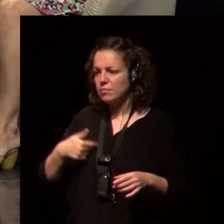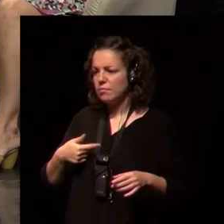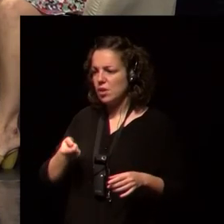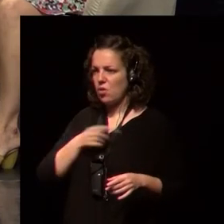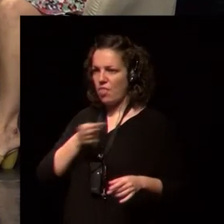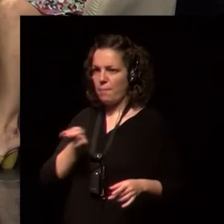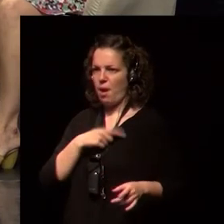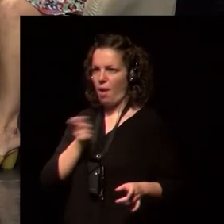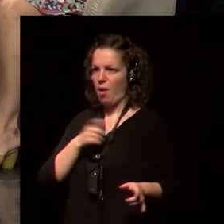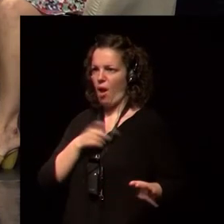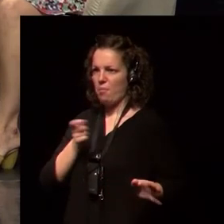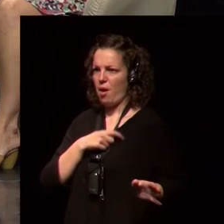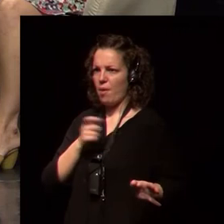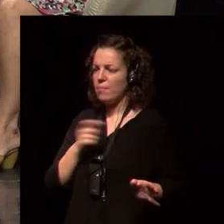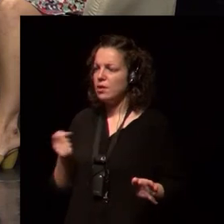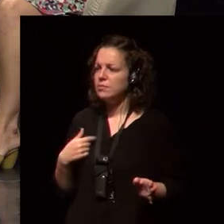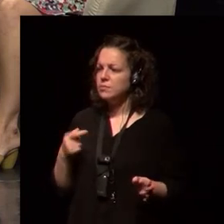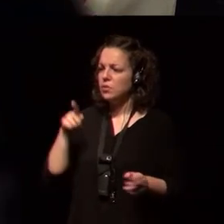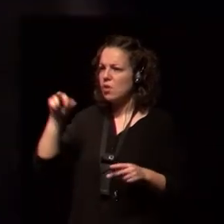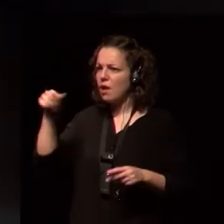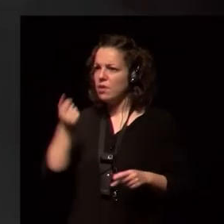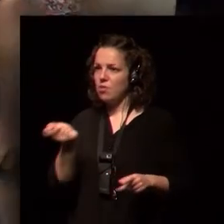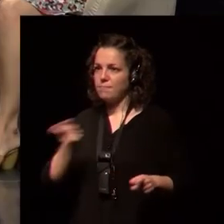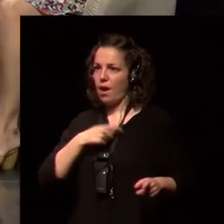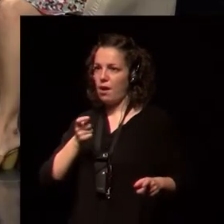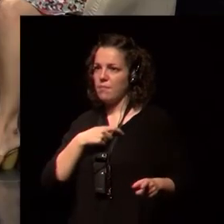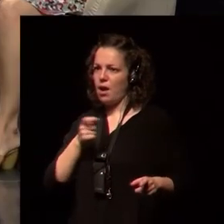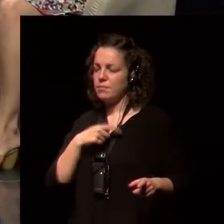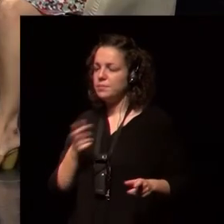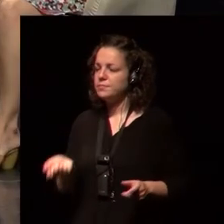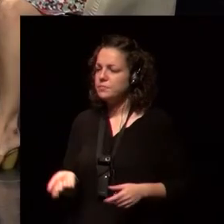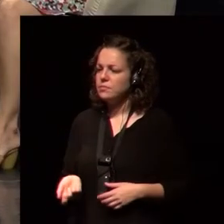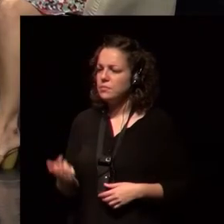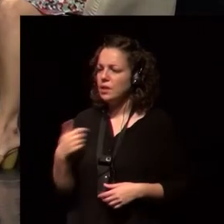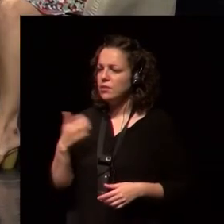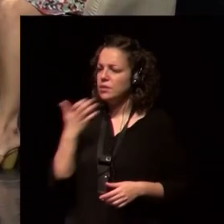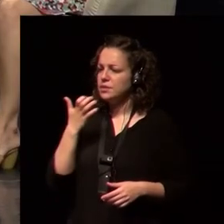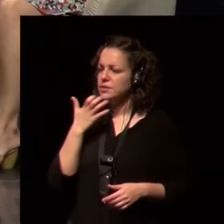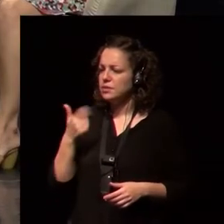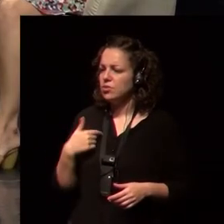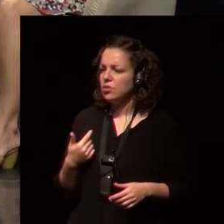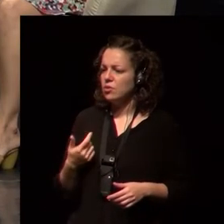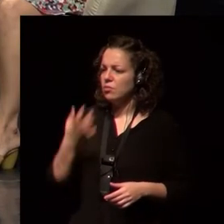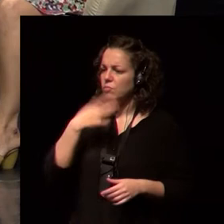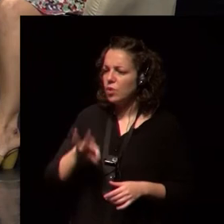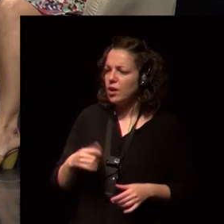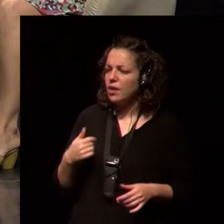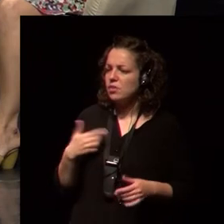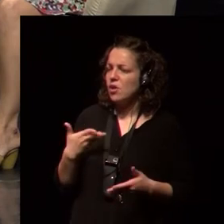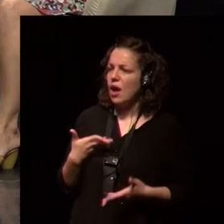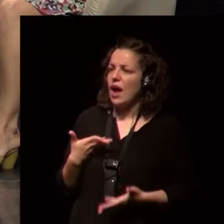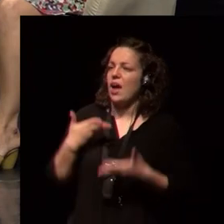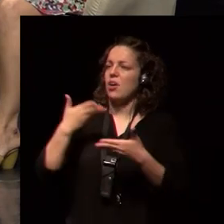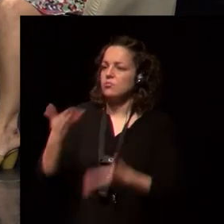corazón latiendo con vuestras palabras al unísono, y si pudiera echar un cable de